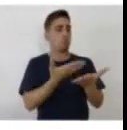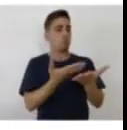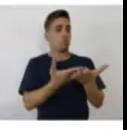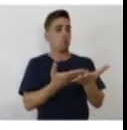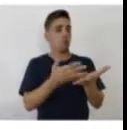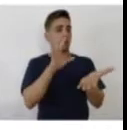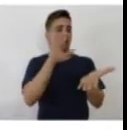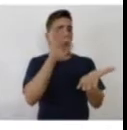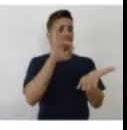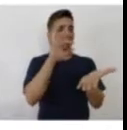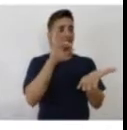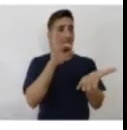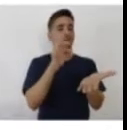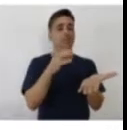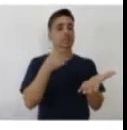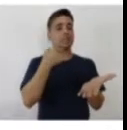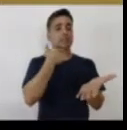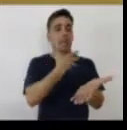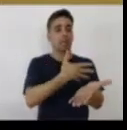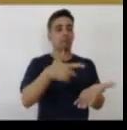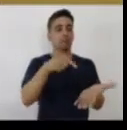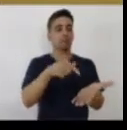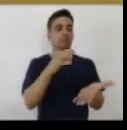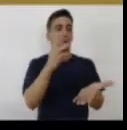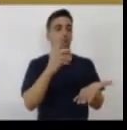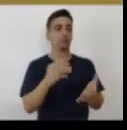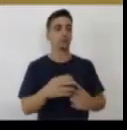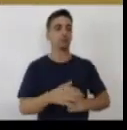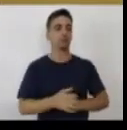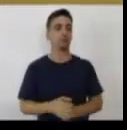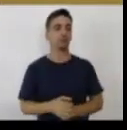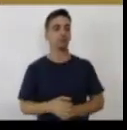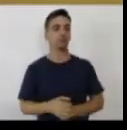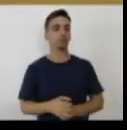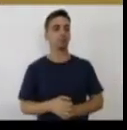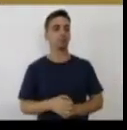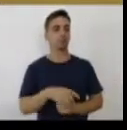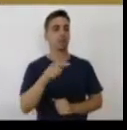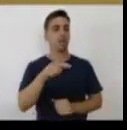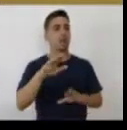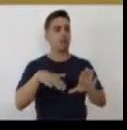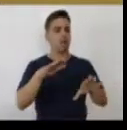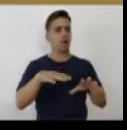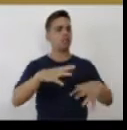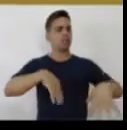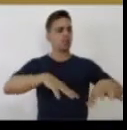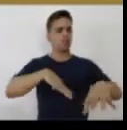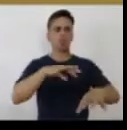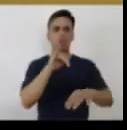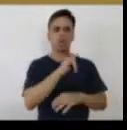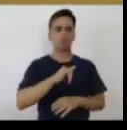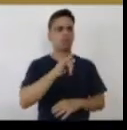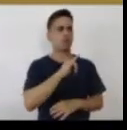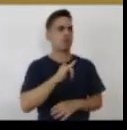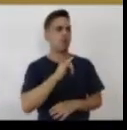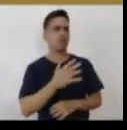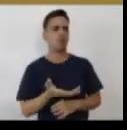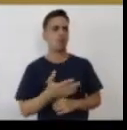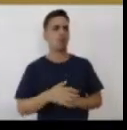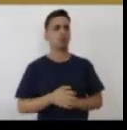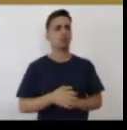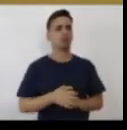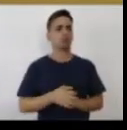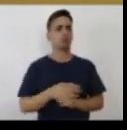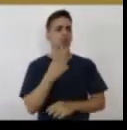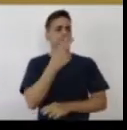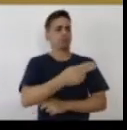se están realizando. También se encuentran situaciones como esta en la posología de los medicamentos, es decir,